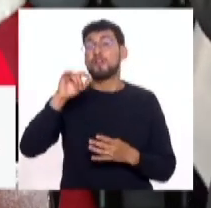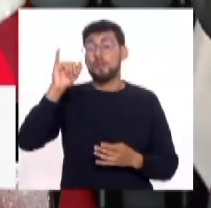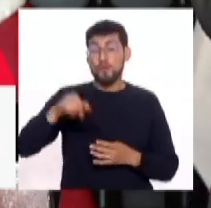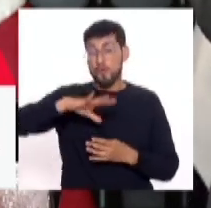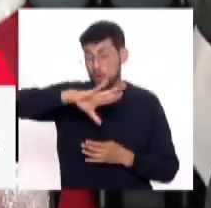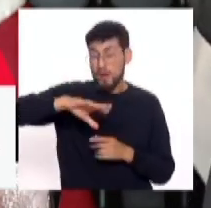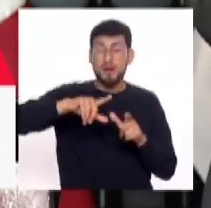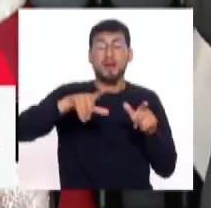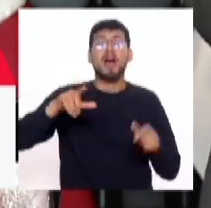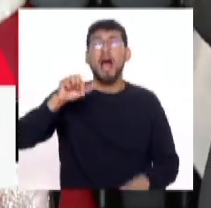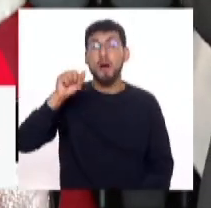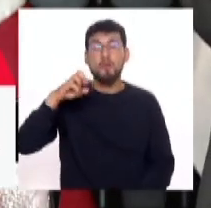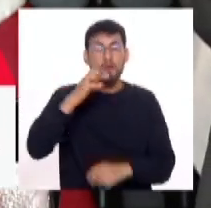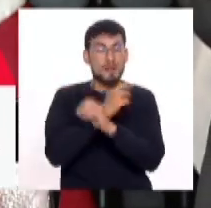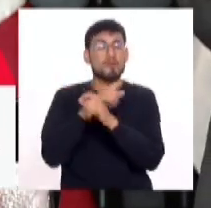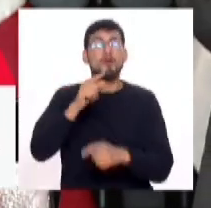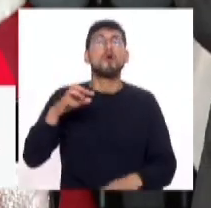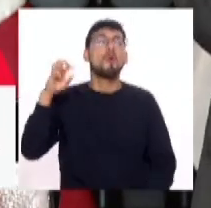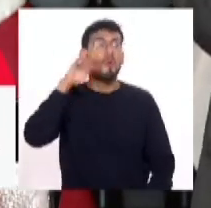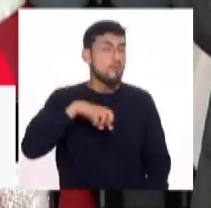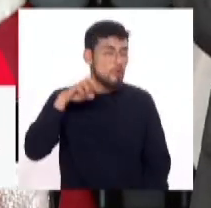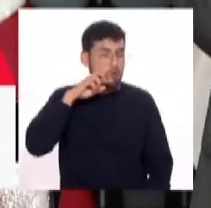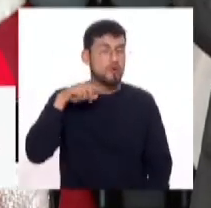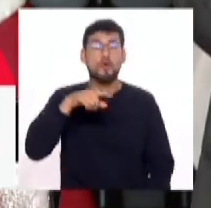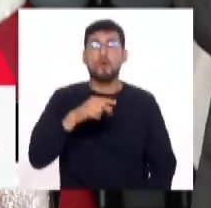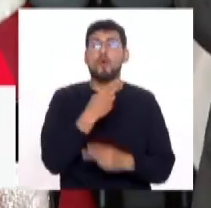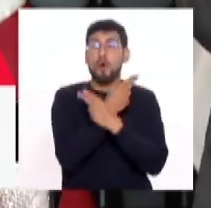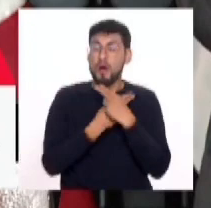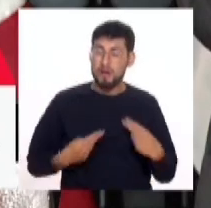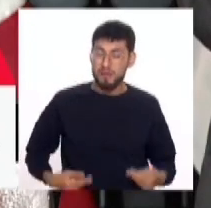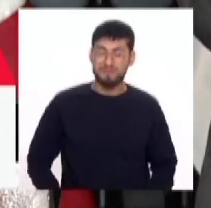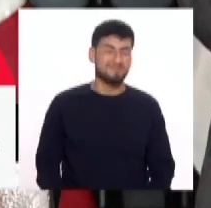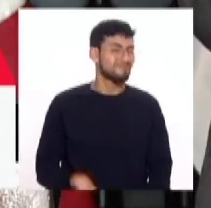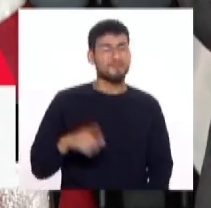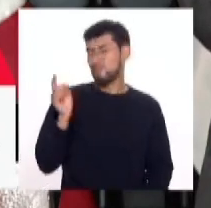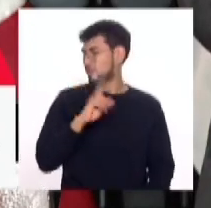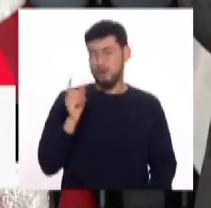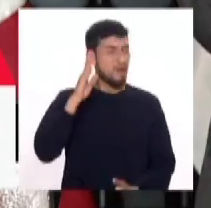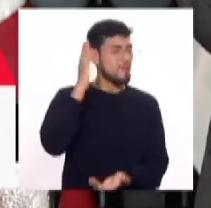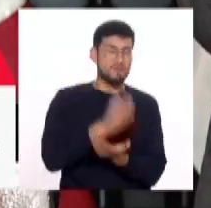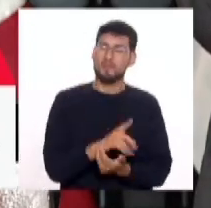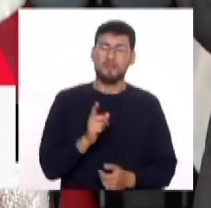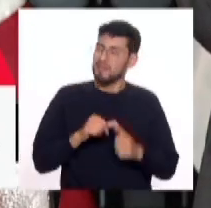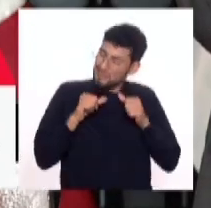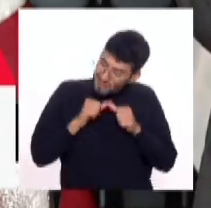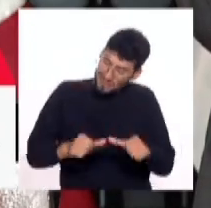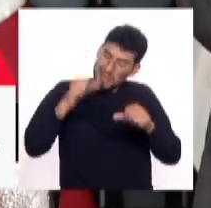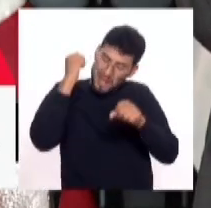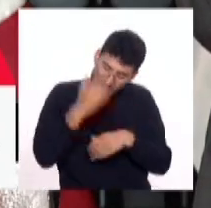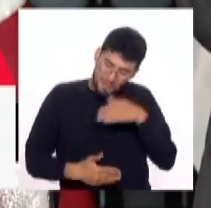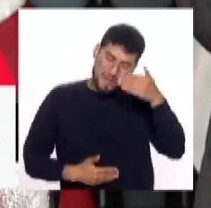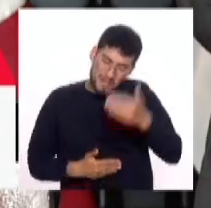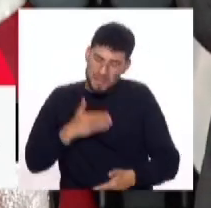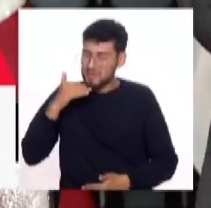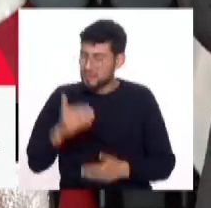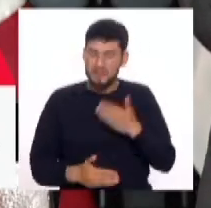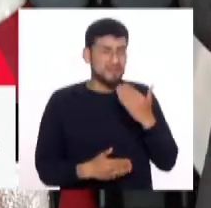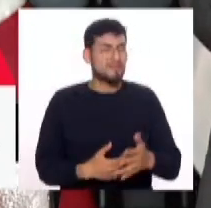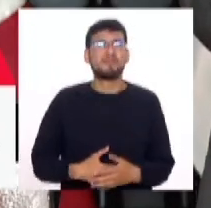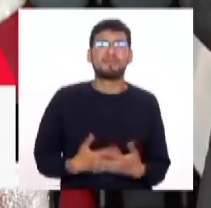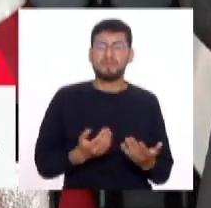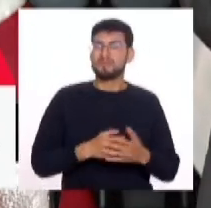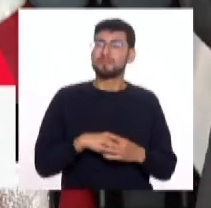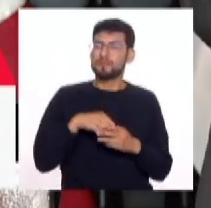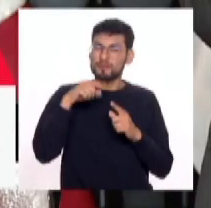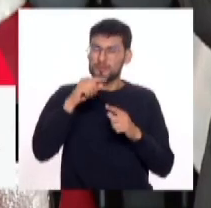Junín, Apurímac, Puno y Huancavelica. No nos detendremos, seguiremos avanzando en esa mirada